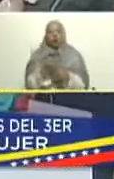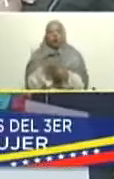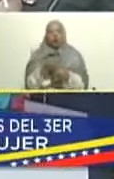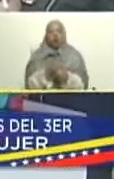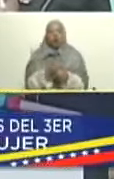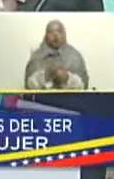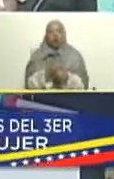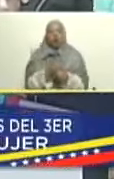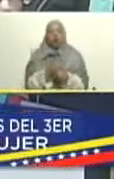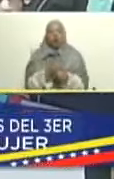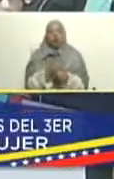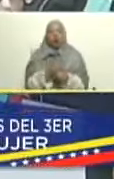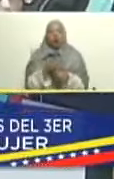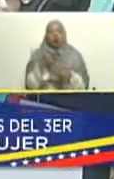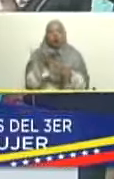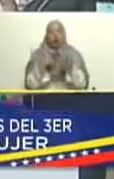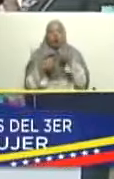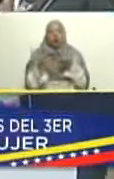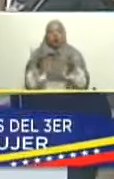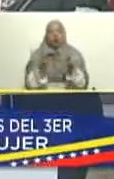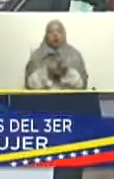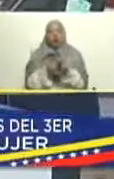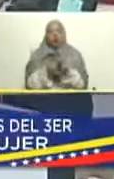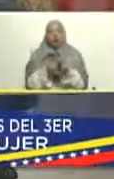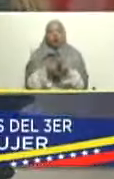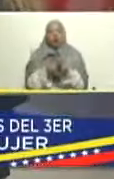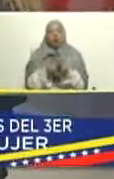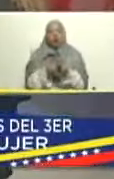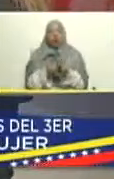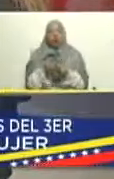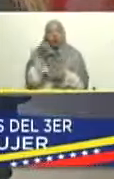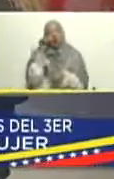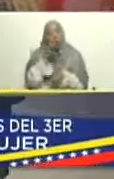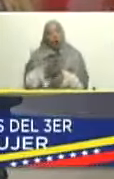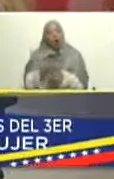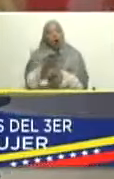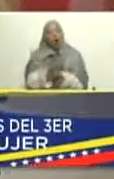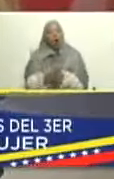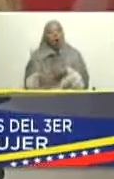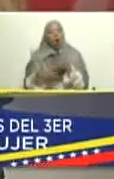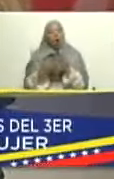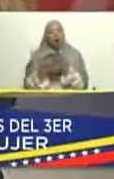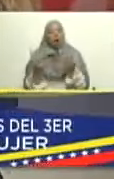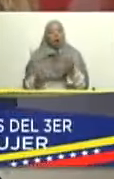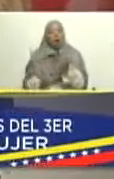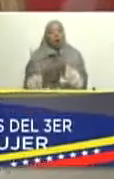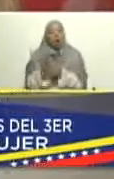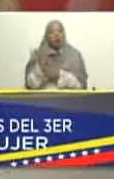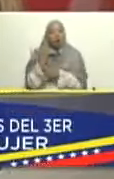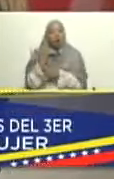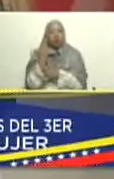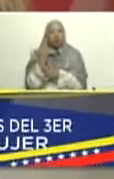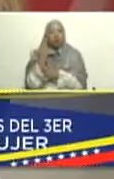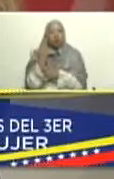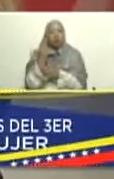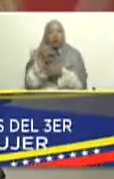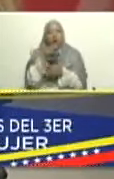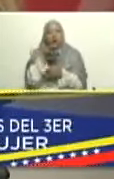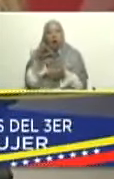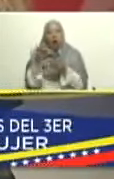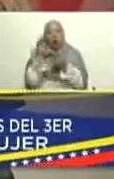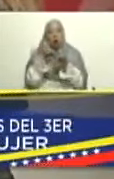de Barlovento, y hacemos también chocolatería de autor, porque fusionamos con flores del páramo, café de